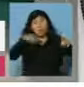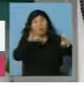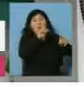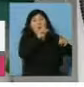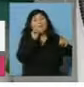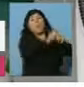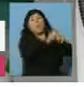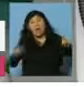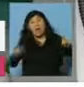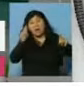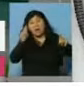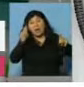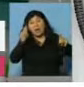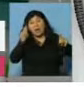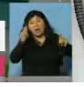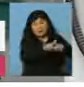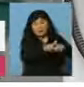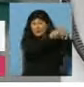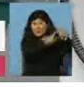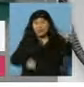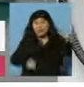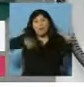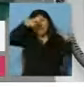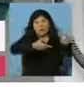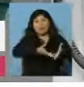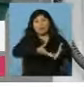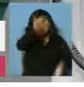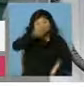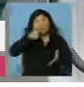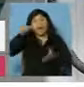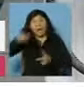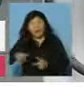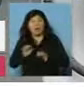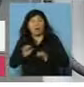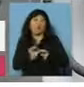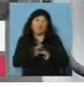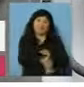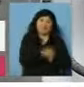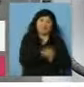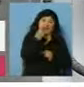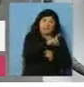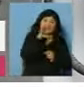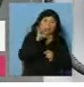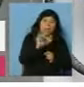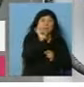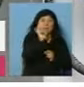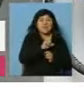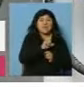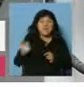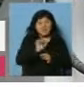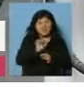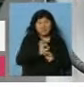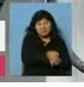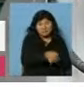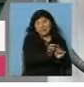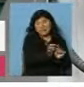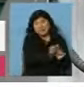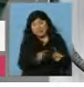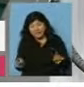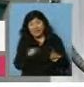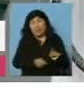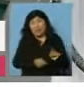100 kilómetros, 150 kilómetros, lo cual baja sencillamente los costos y bueno, a nosotros nos permite seguir manteniendo el precio a pesar de que el trigo haya